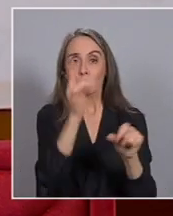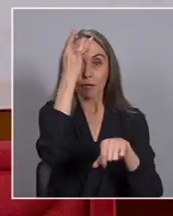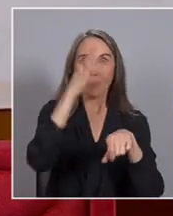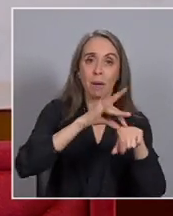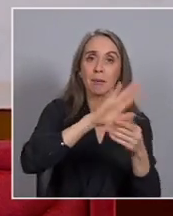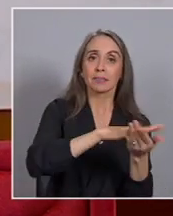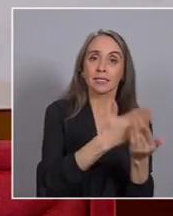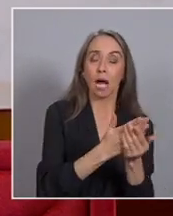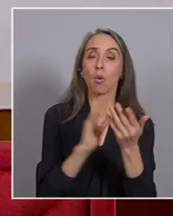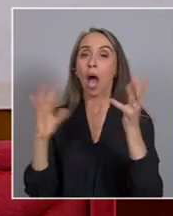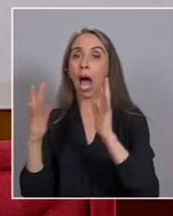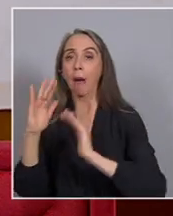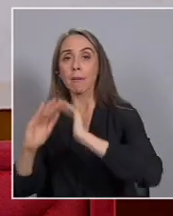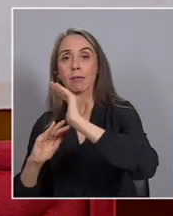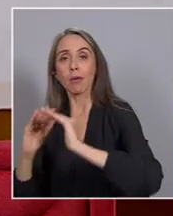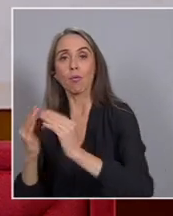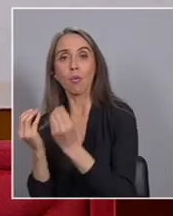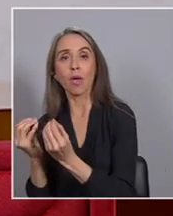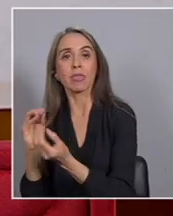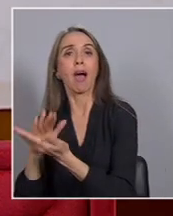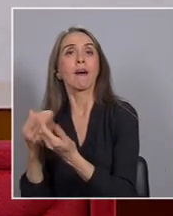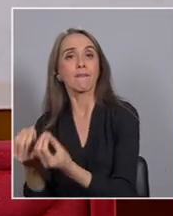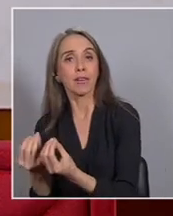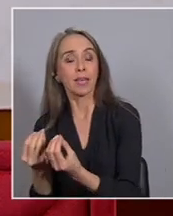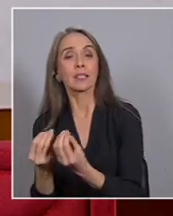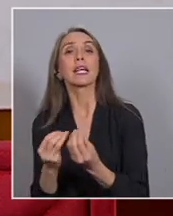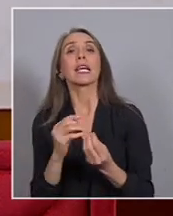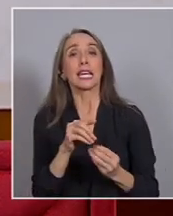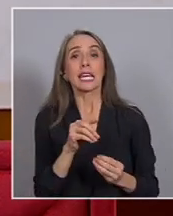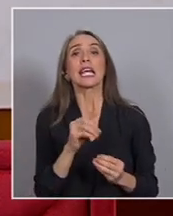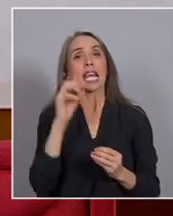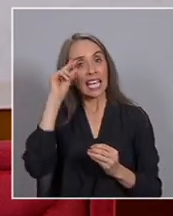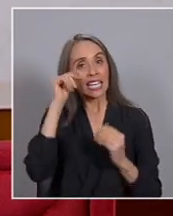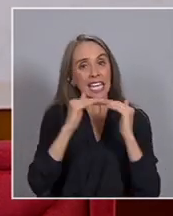y la del medio ambiente. Aquel que crea estabilidad,